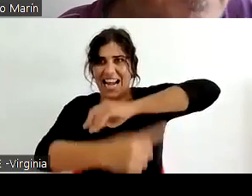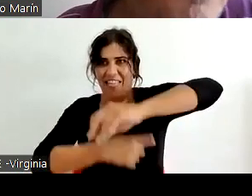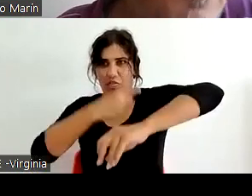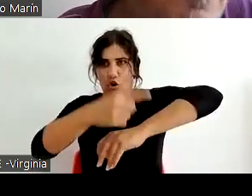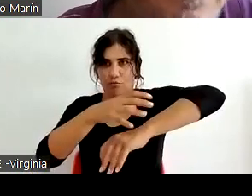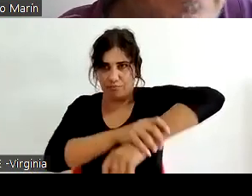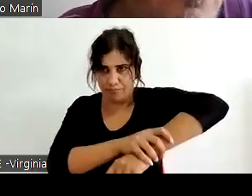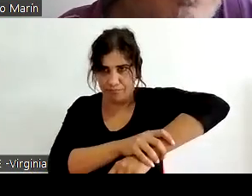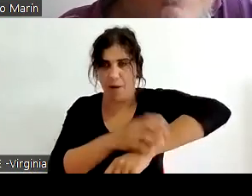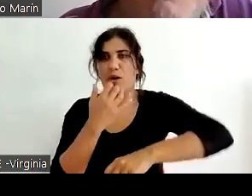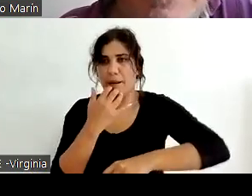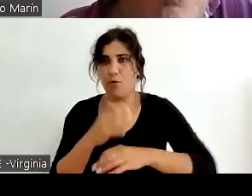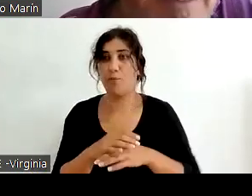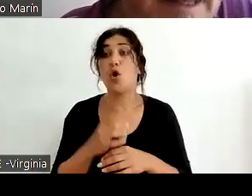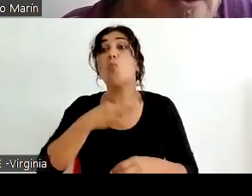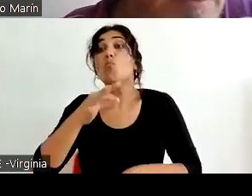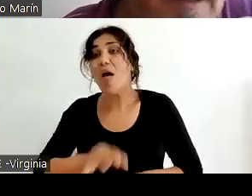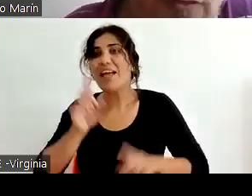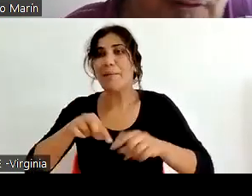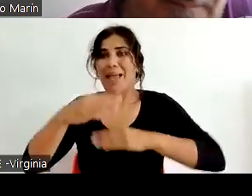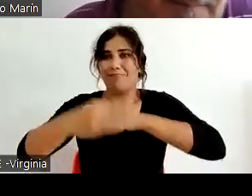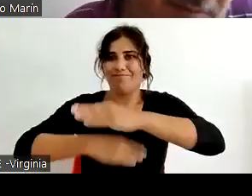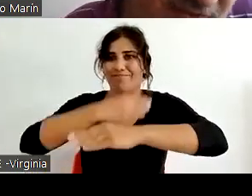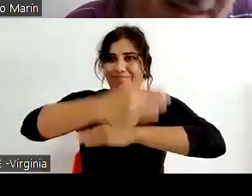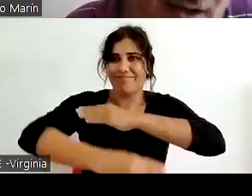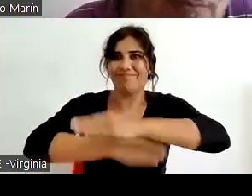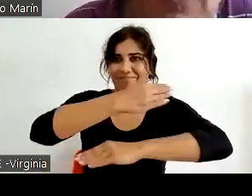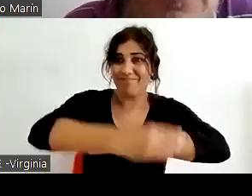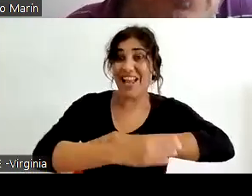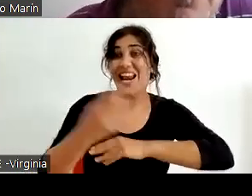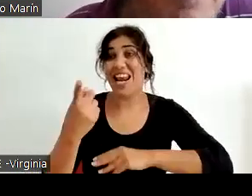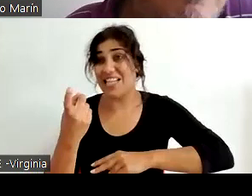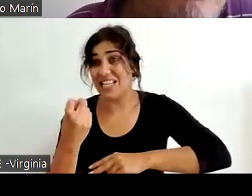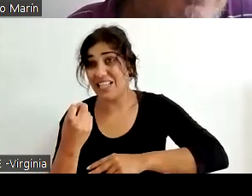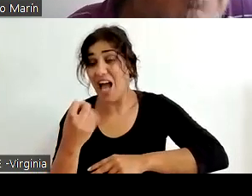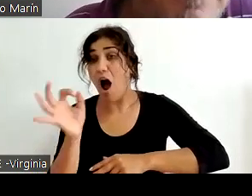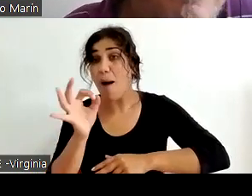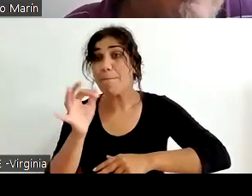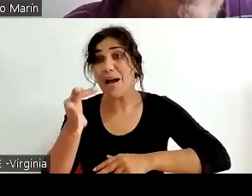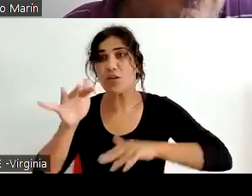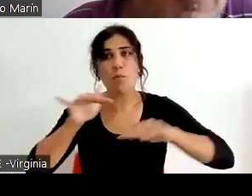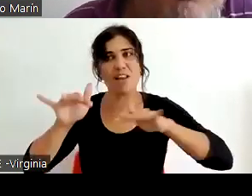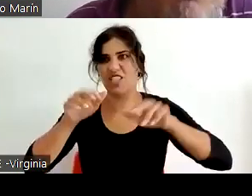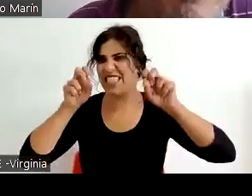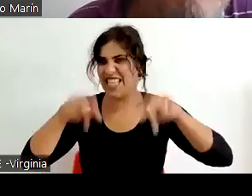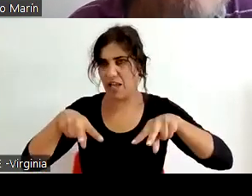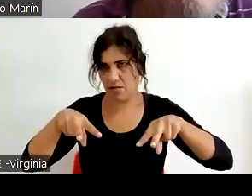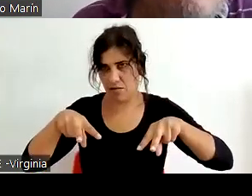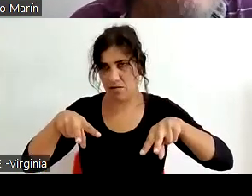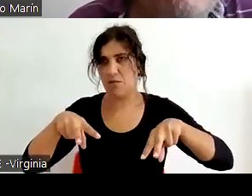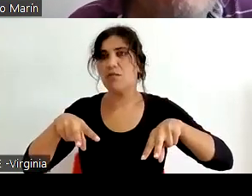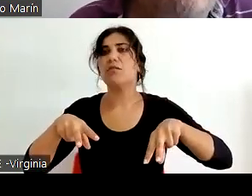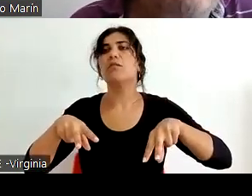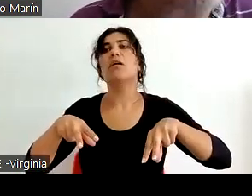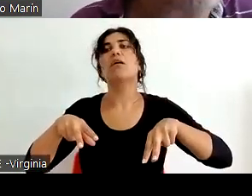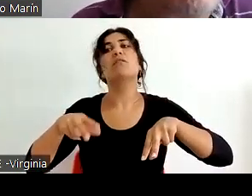Puede ser necesario un vendaje que comprima y limite la movilidad. En cualquier caso, sí que conviene sobre todo inmovilizarlo de alguna manera. Si lo podemos inmovilizar